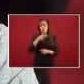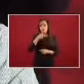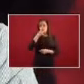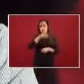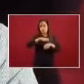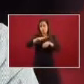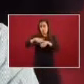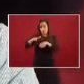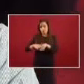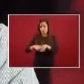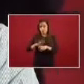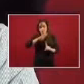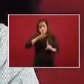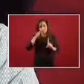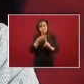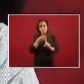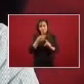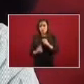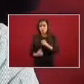todo